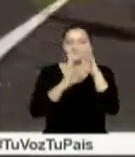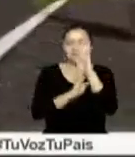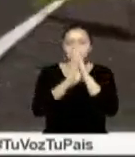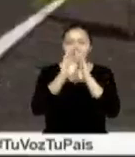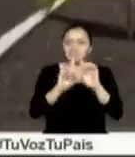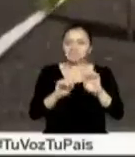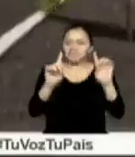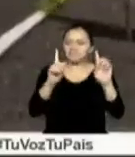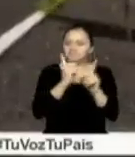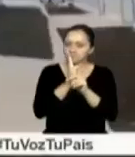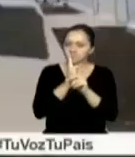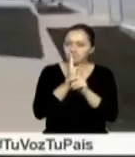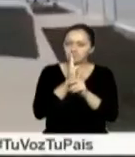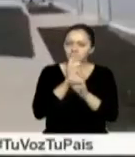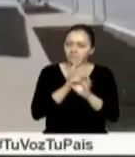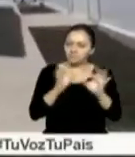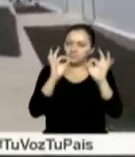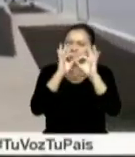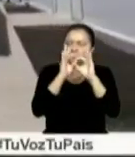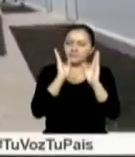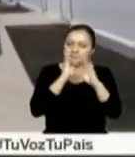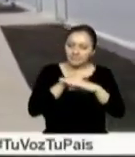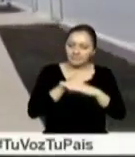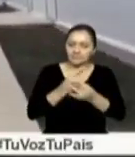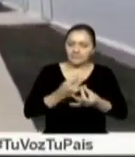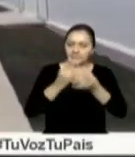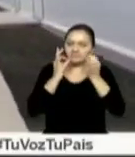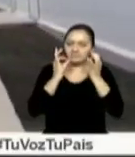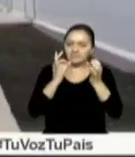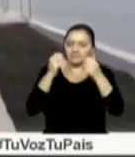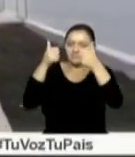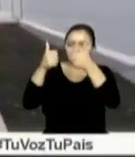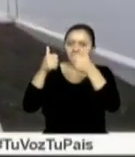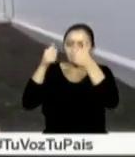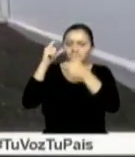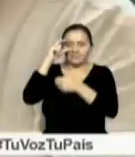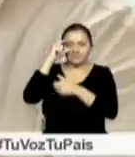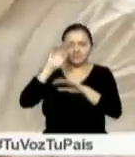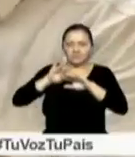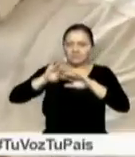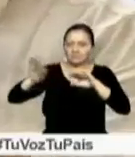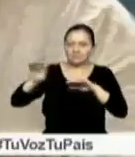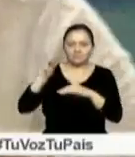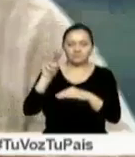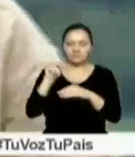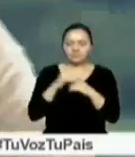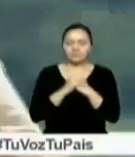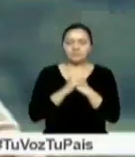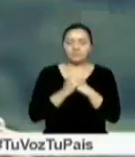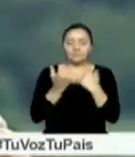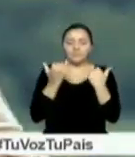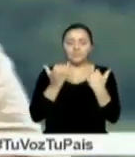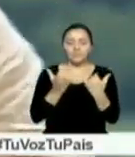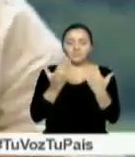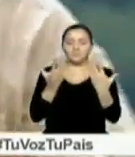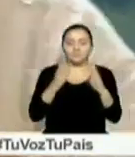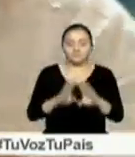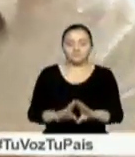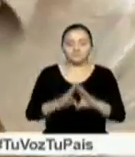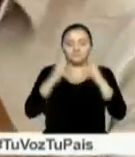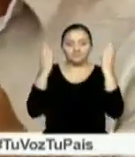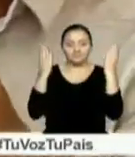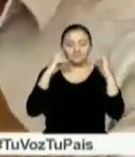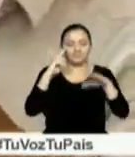ser gratuito y de no plantea el candidato Guillermo lazo hoy día salió en un periódico